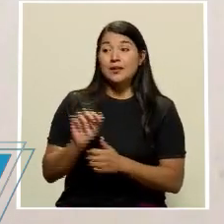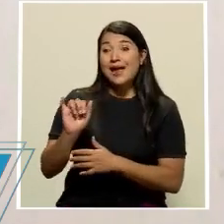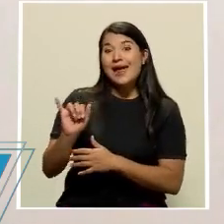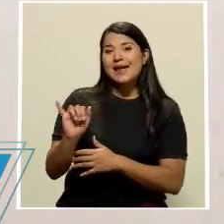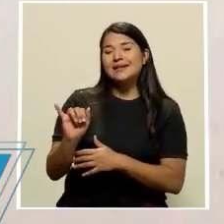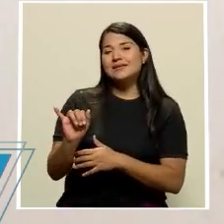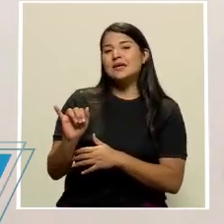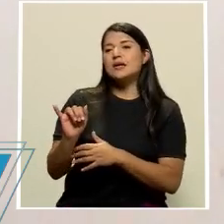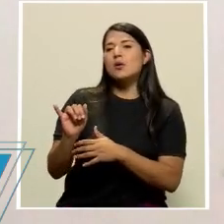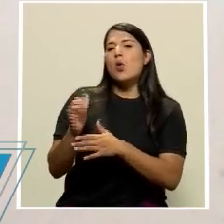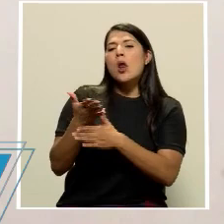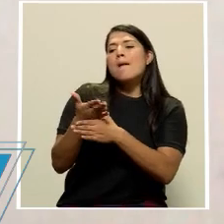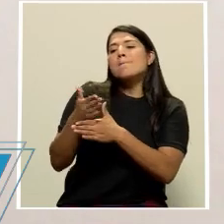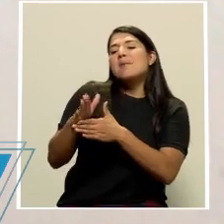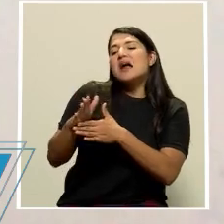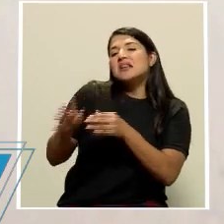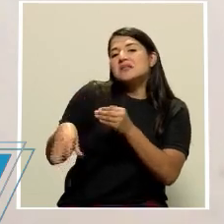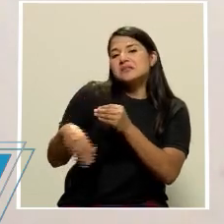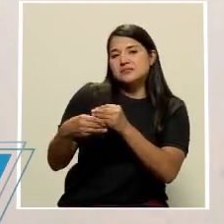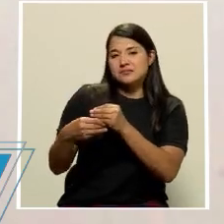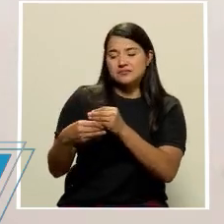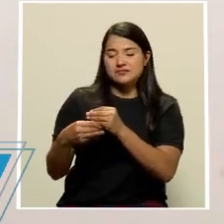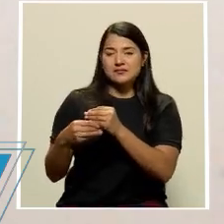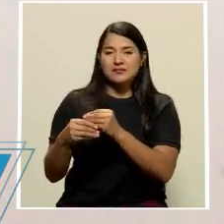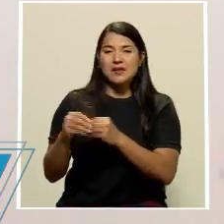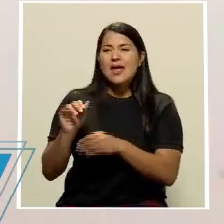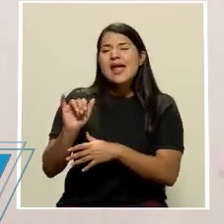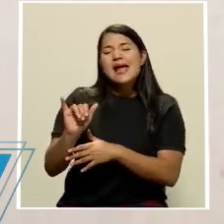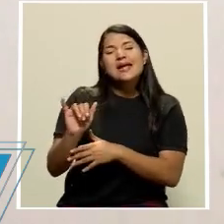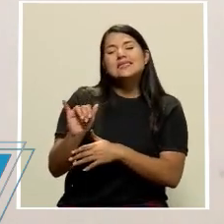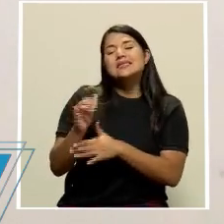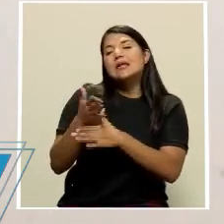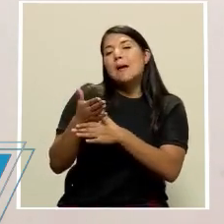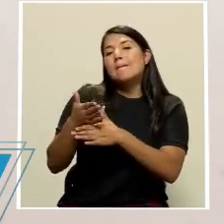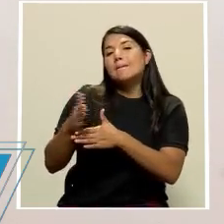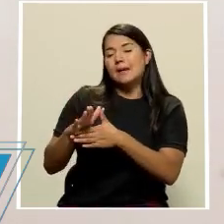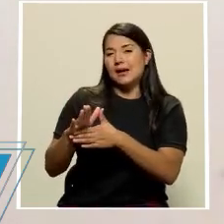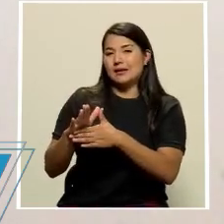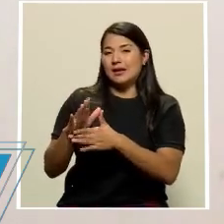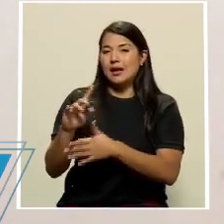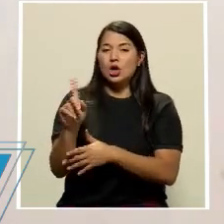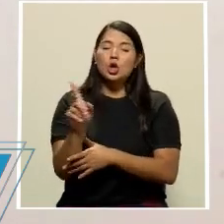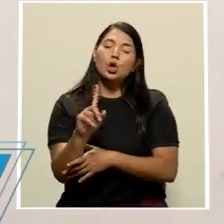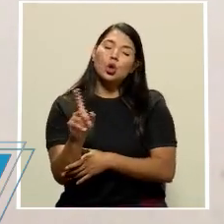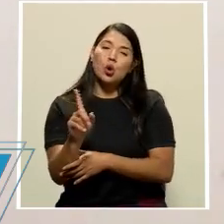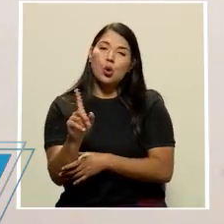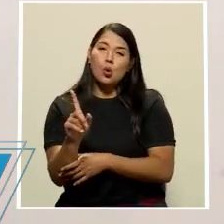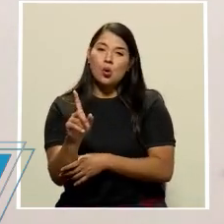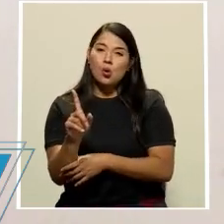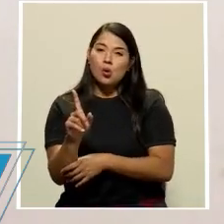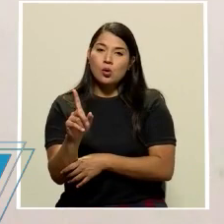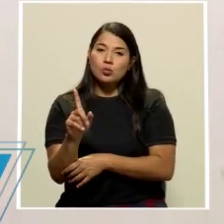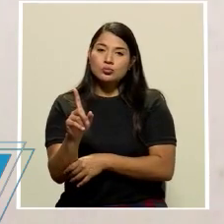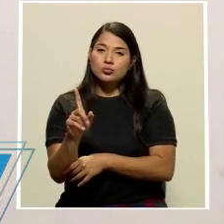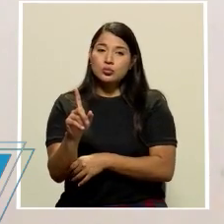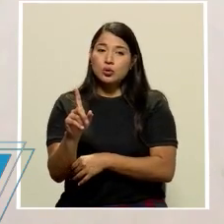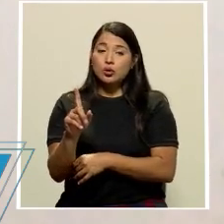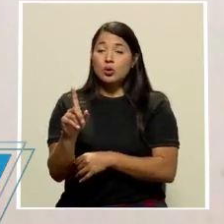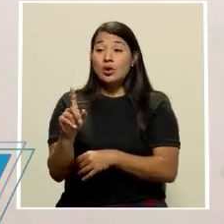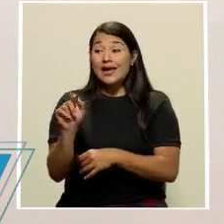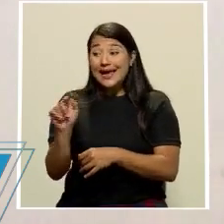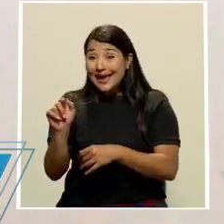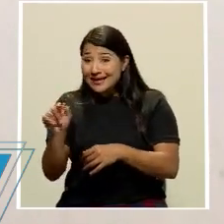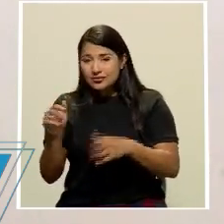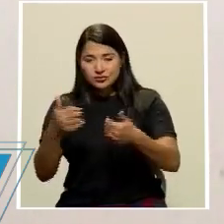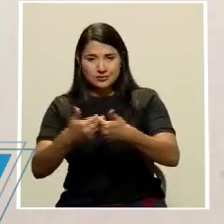una sección complementaria, es decir, no es una sección que vincula, digamos, las entrevistas con